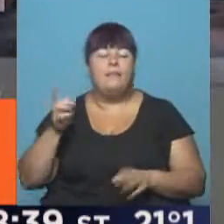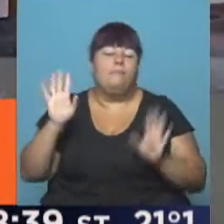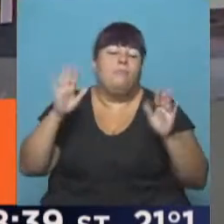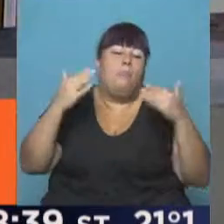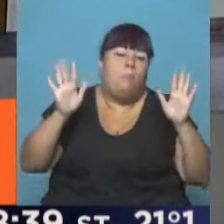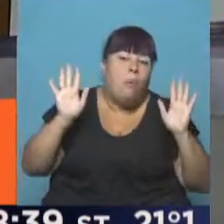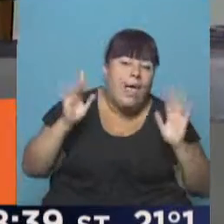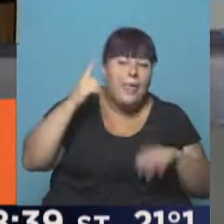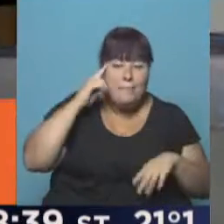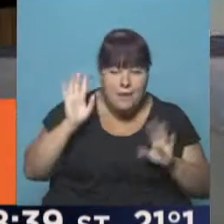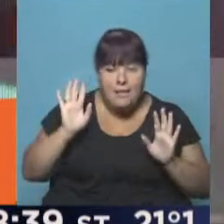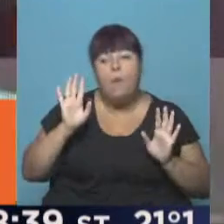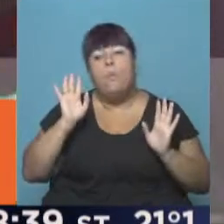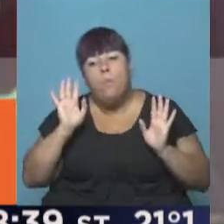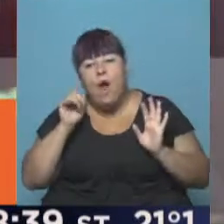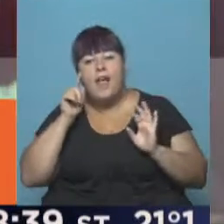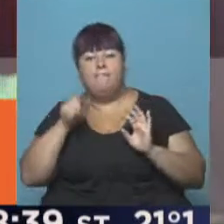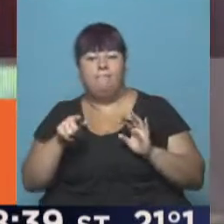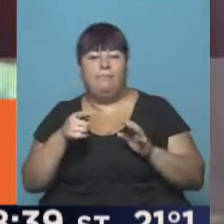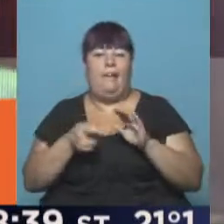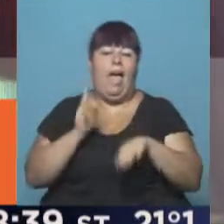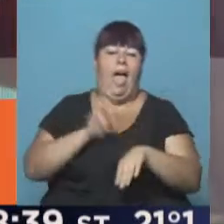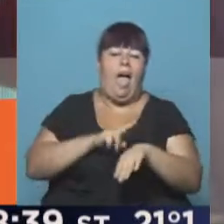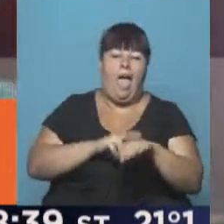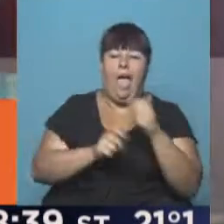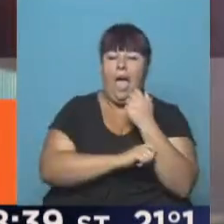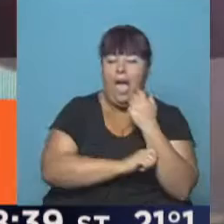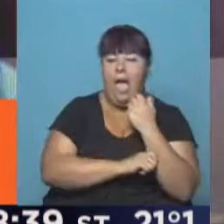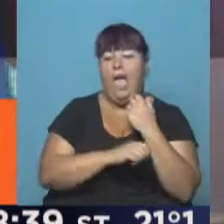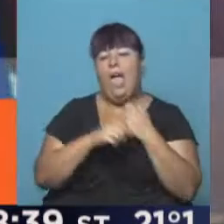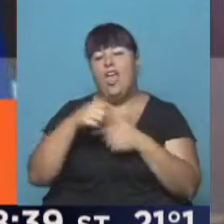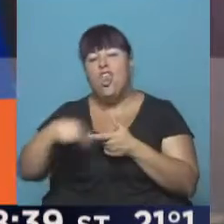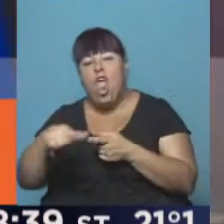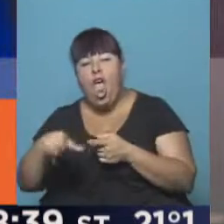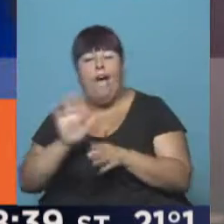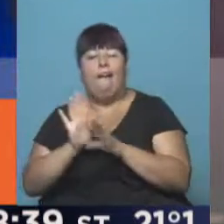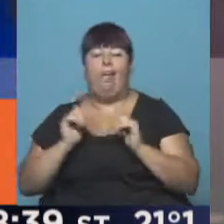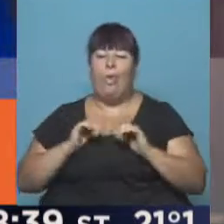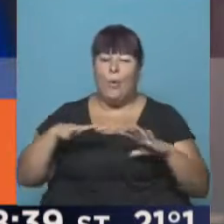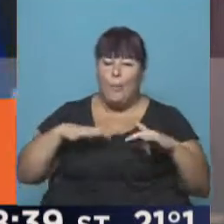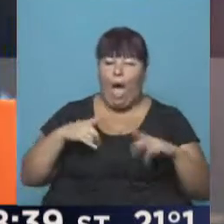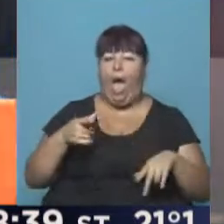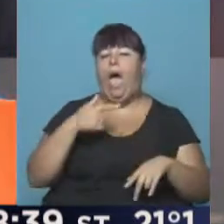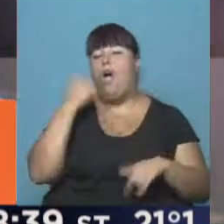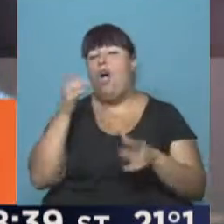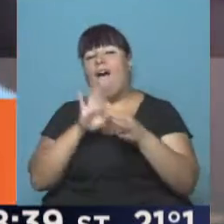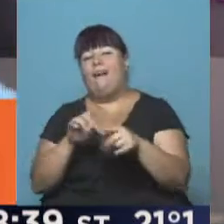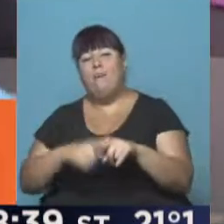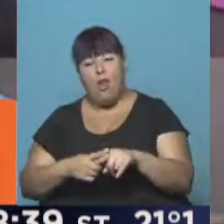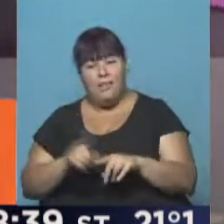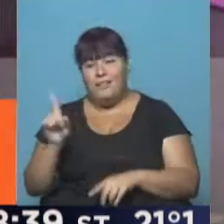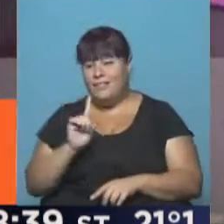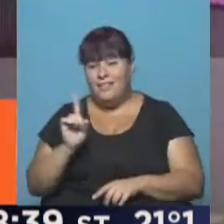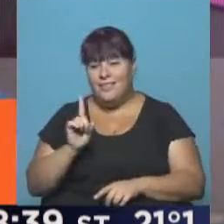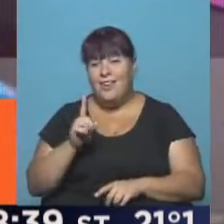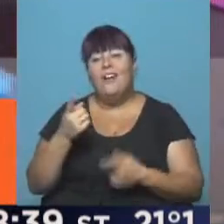puede presumir bueno hay un acomodado a juniors a un niño que no está vinculado con la política y muchas